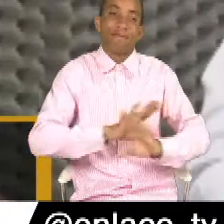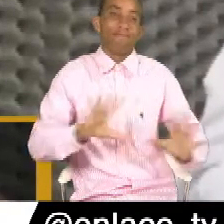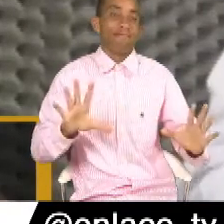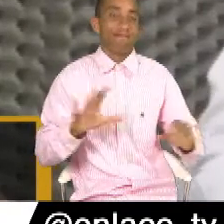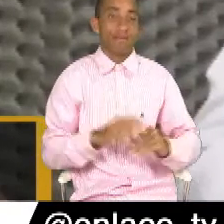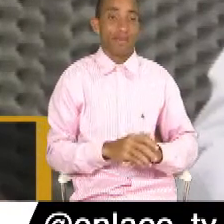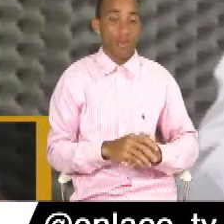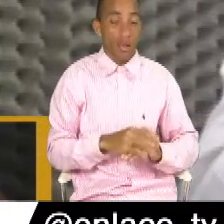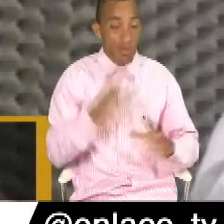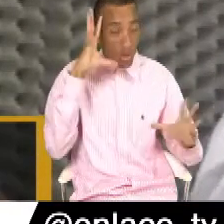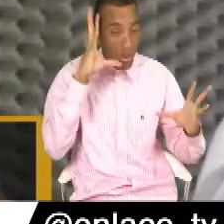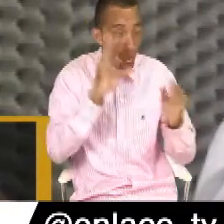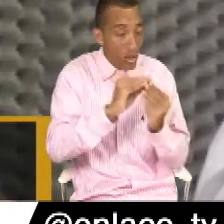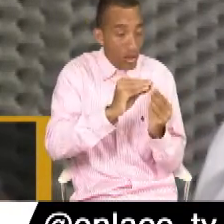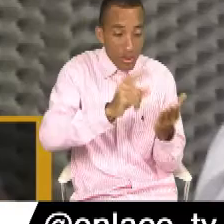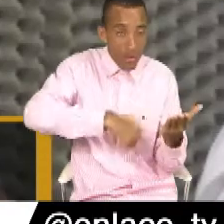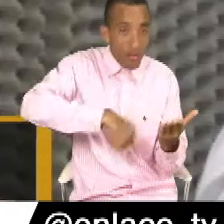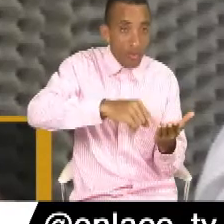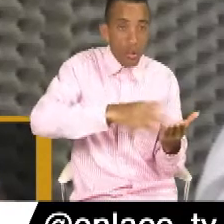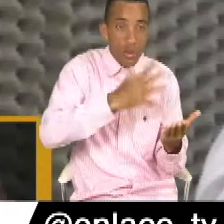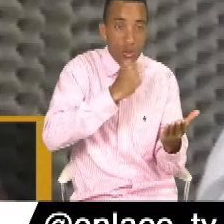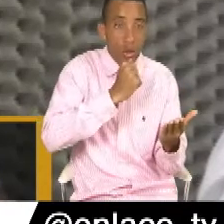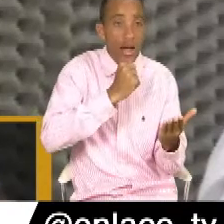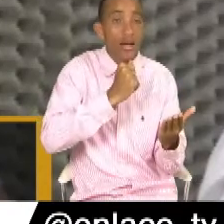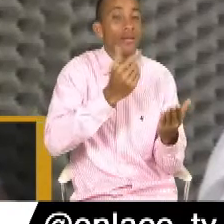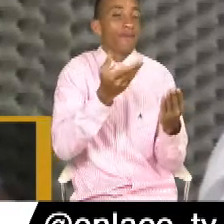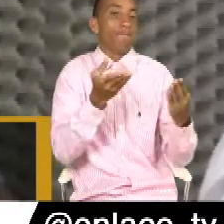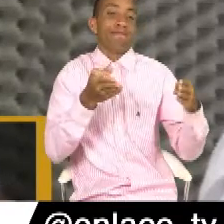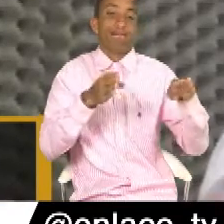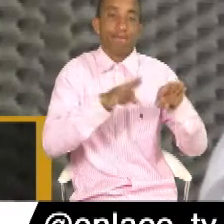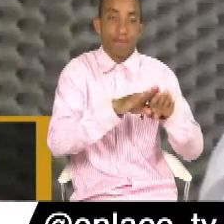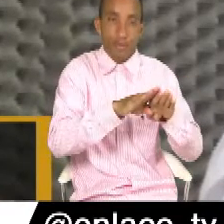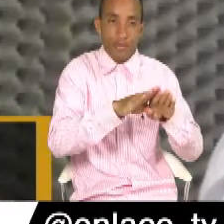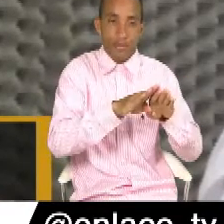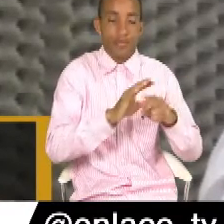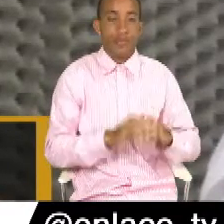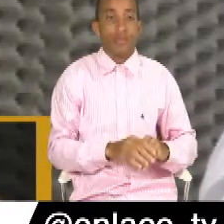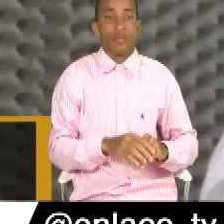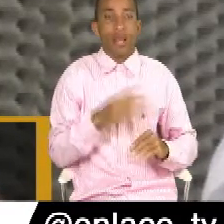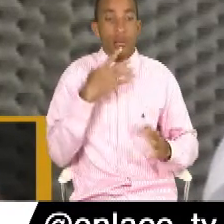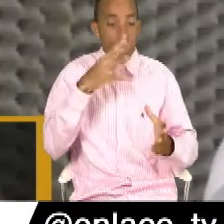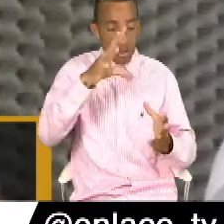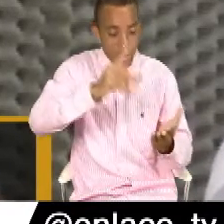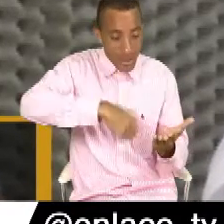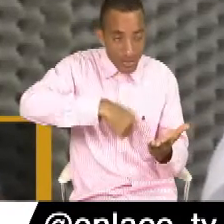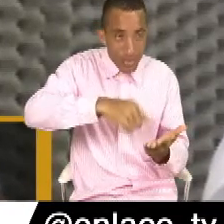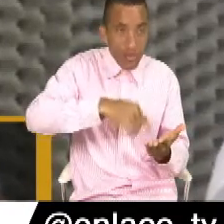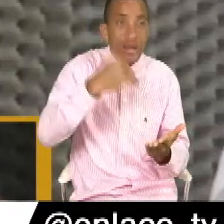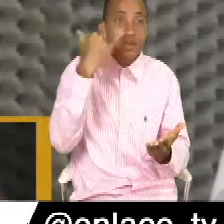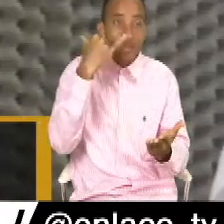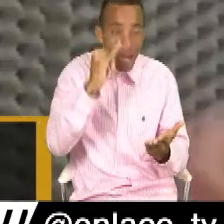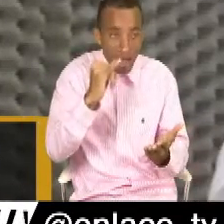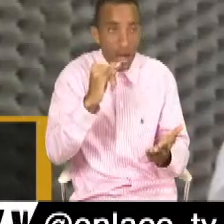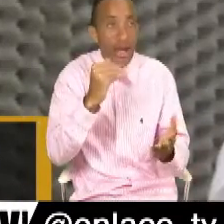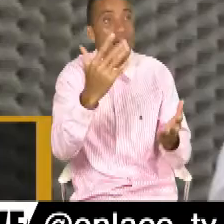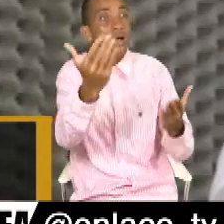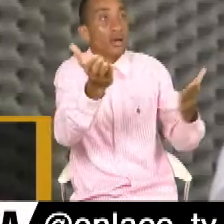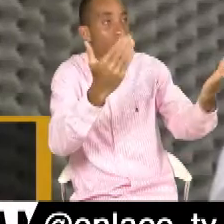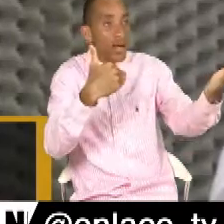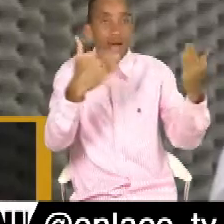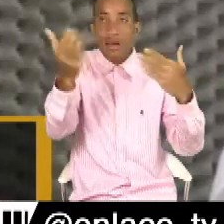no están firmados. Pero si están firmados, también se convocaría a una Junta Nacional de Acreedores